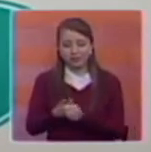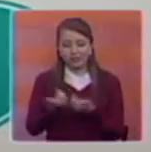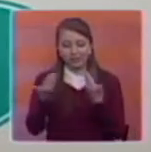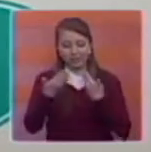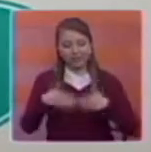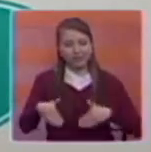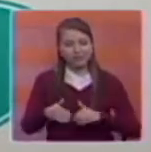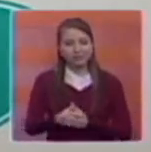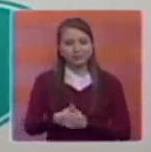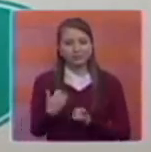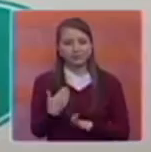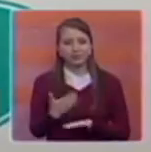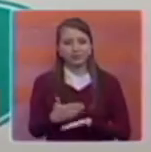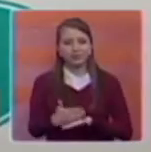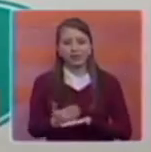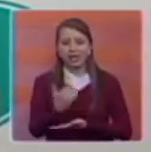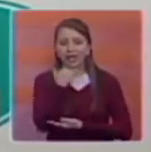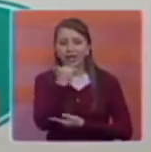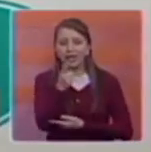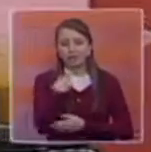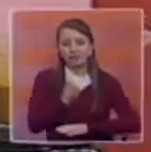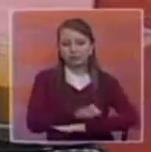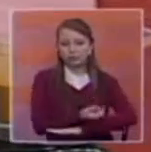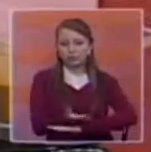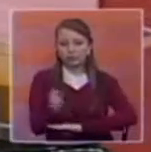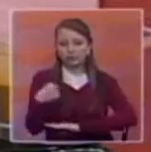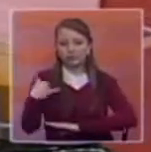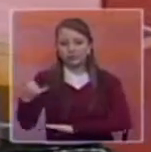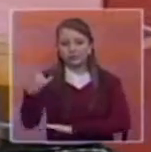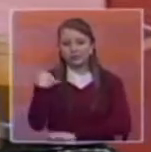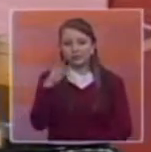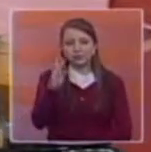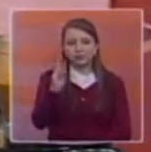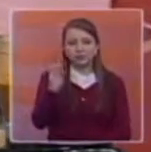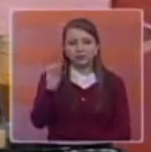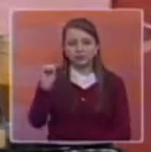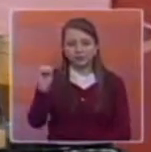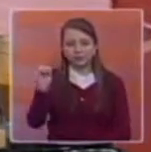receta que hemos preparado. Si usted tiene alguna sugerencia, me puede llamar al